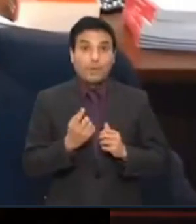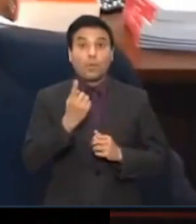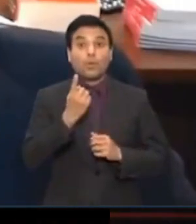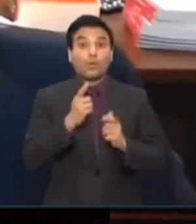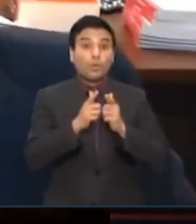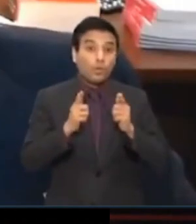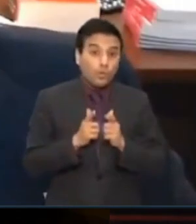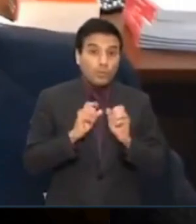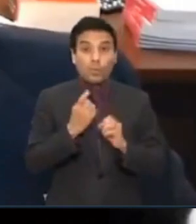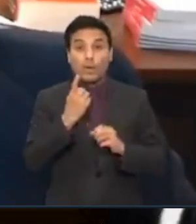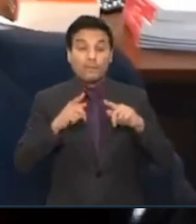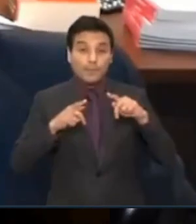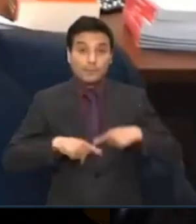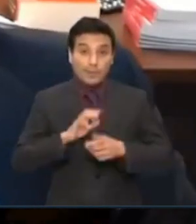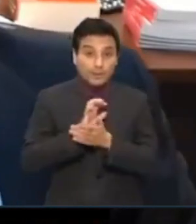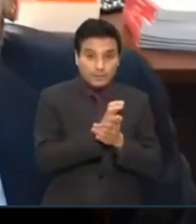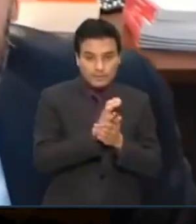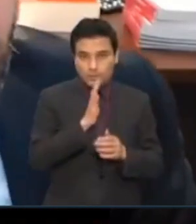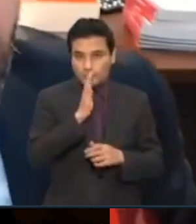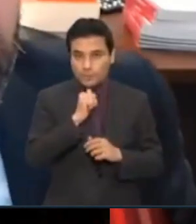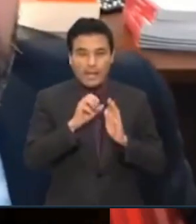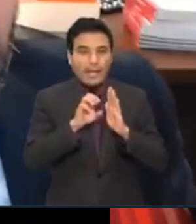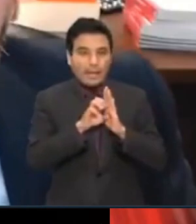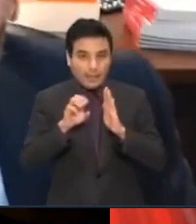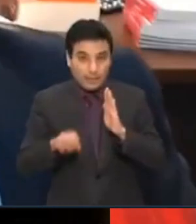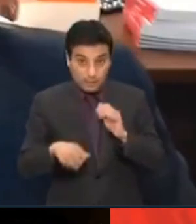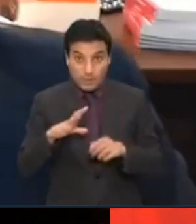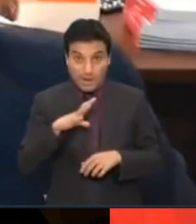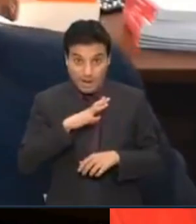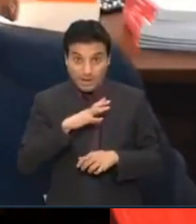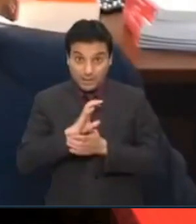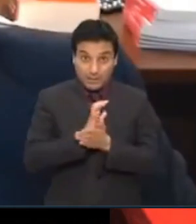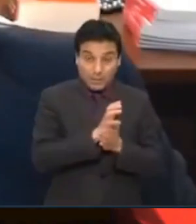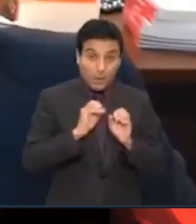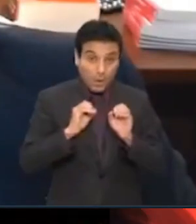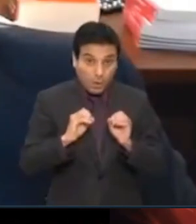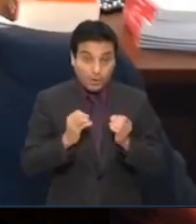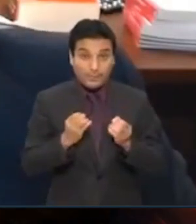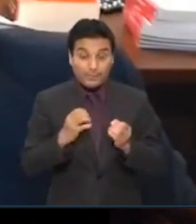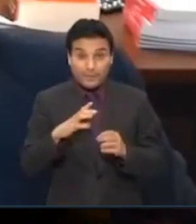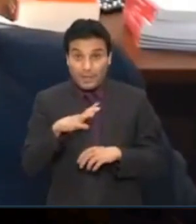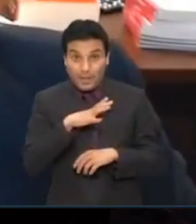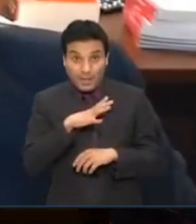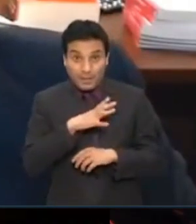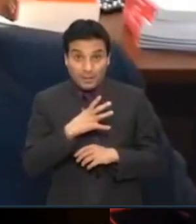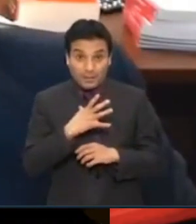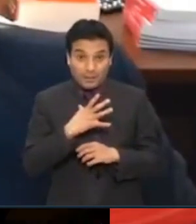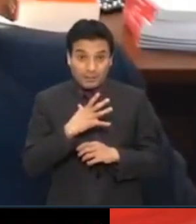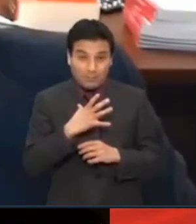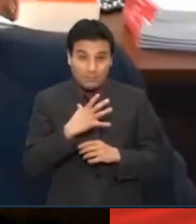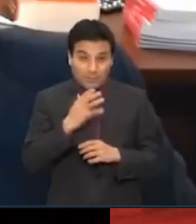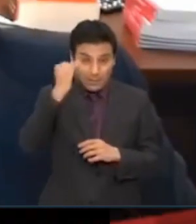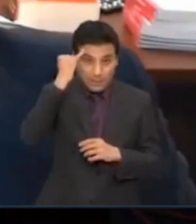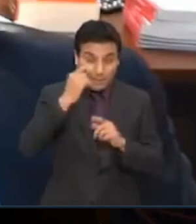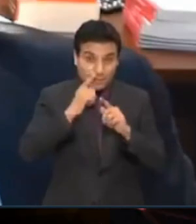en sus respectivas proporciones. Si hubiera exclusiones o se distorsionara esa proporcionalidad, el reflejo no